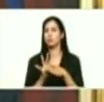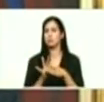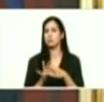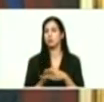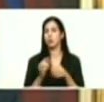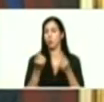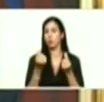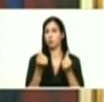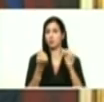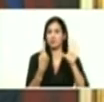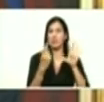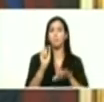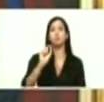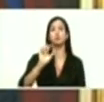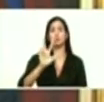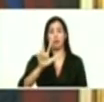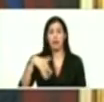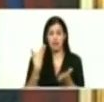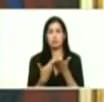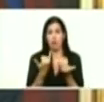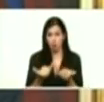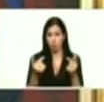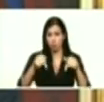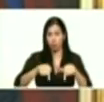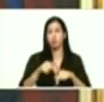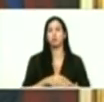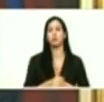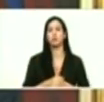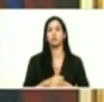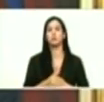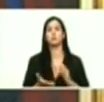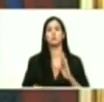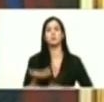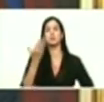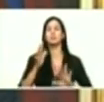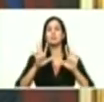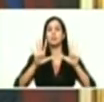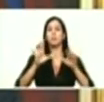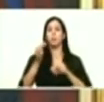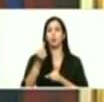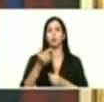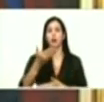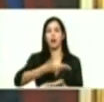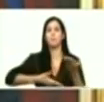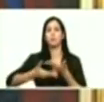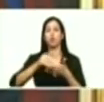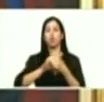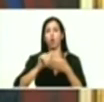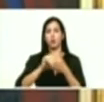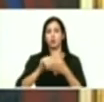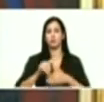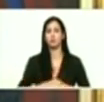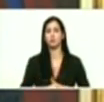630 y vamos a colocarla en 10 bolívares al cambio del dólar